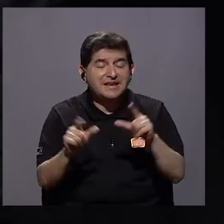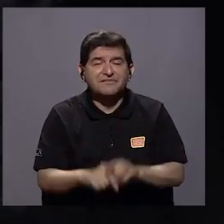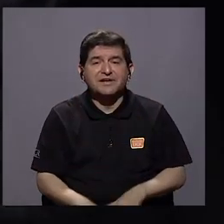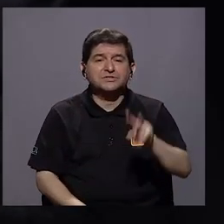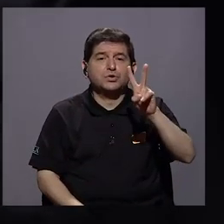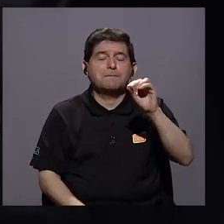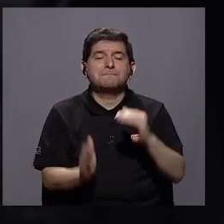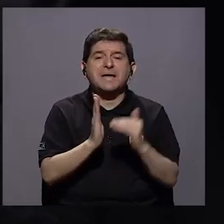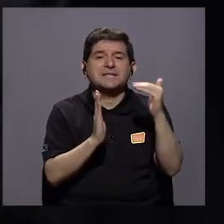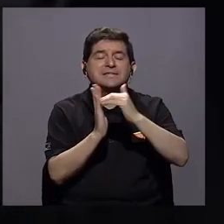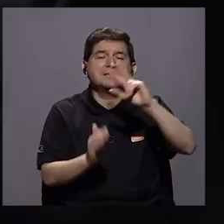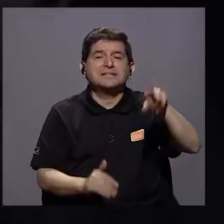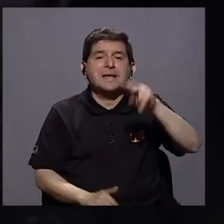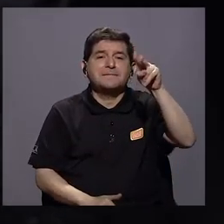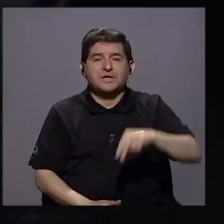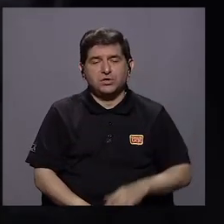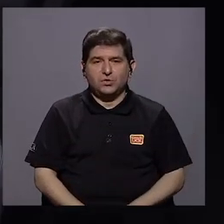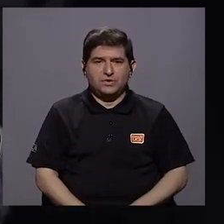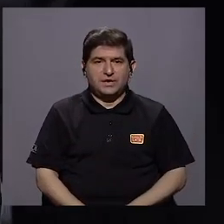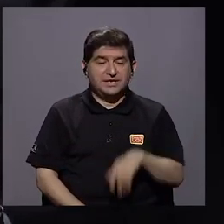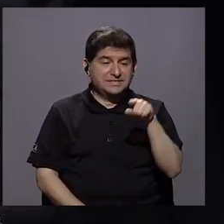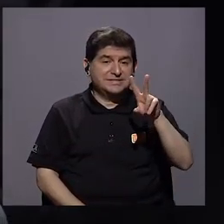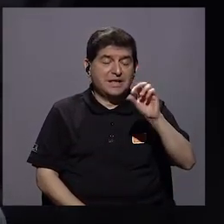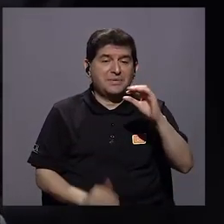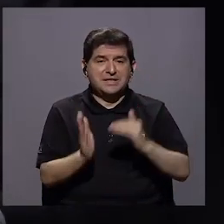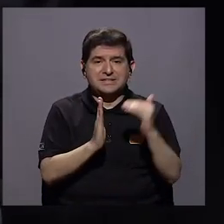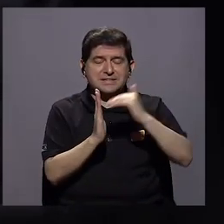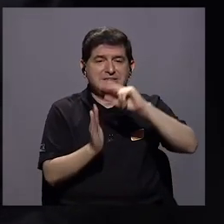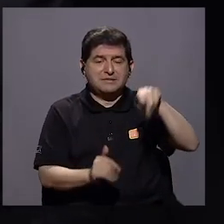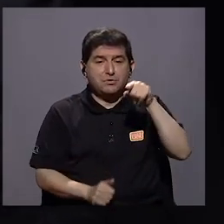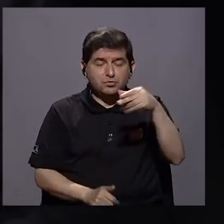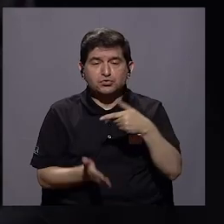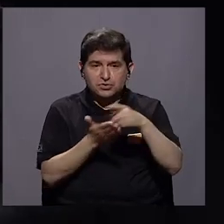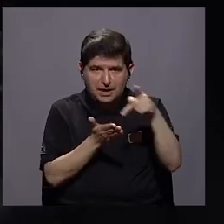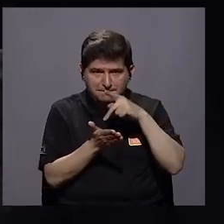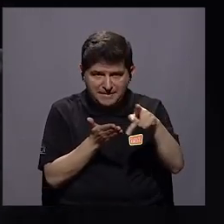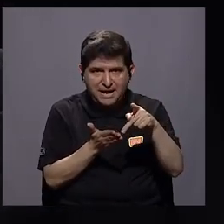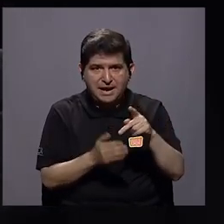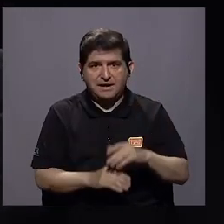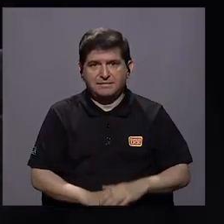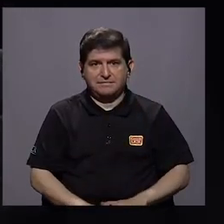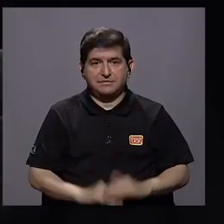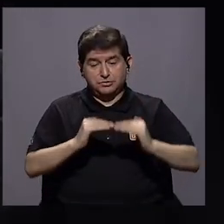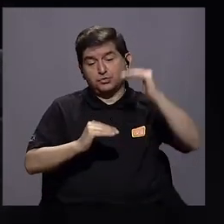son 20 millones de colones. Sobre los 20 millones de colones usted tiene que pagar.